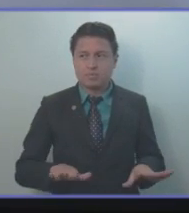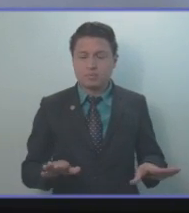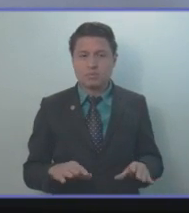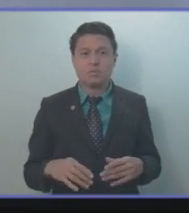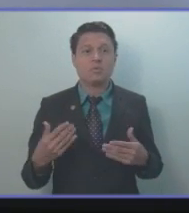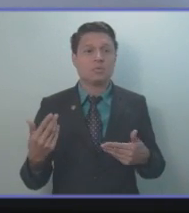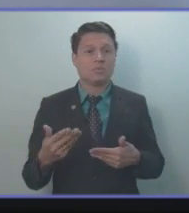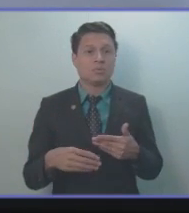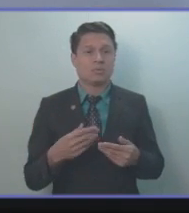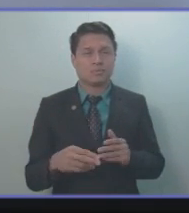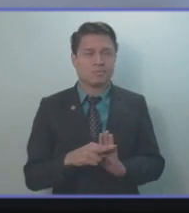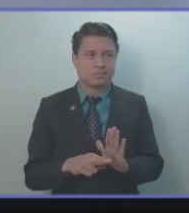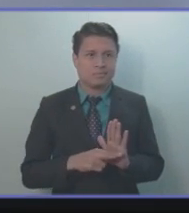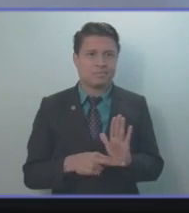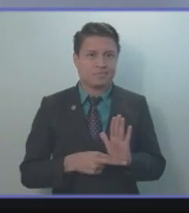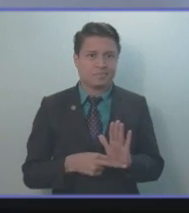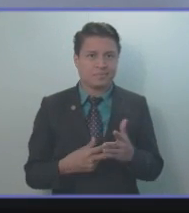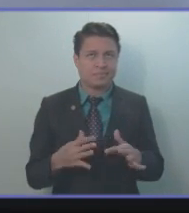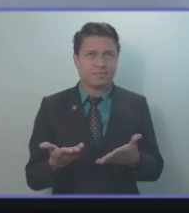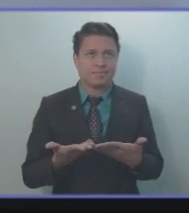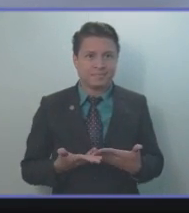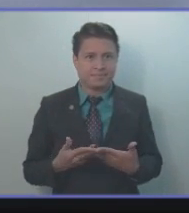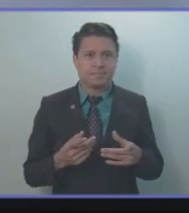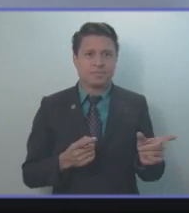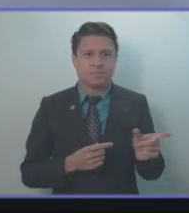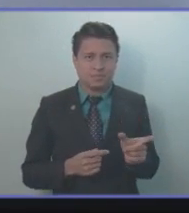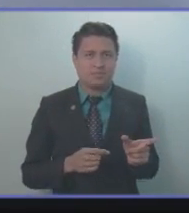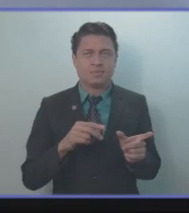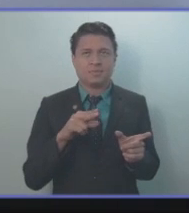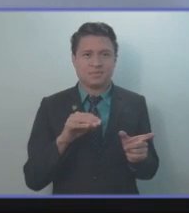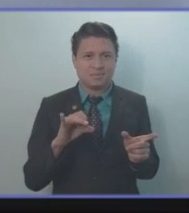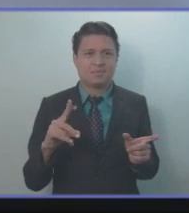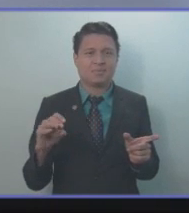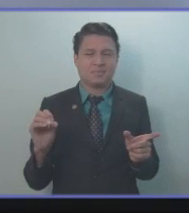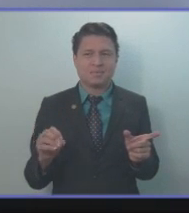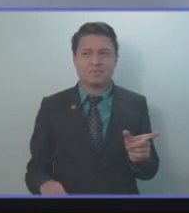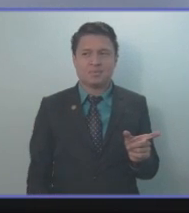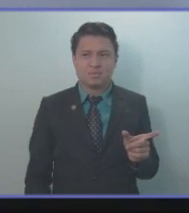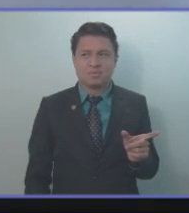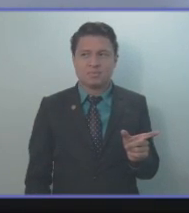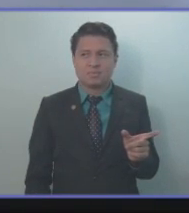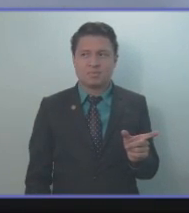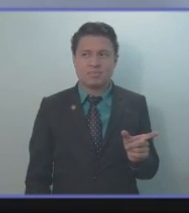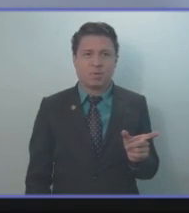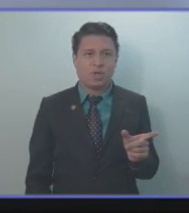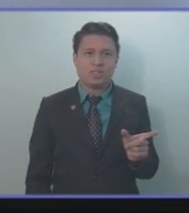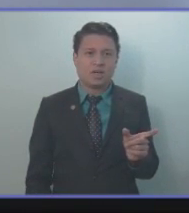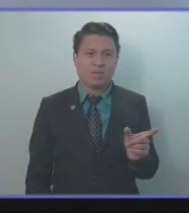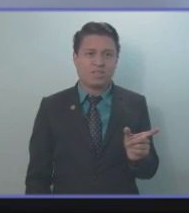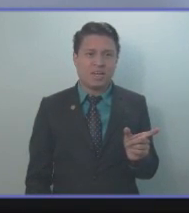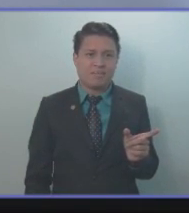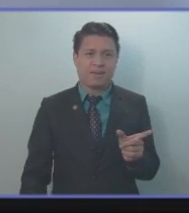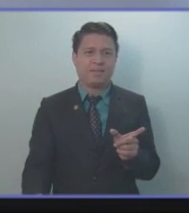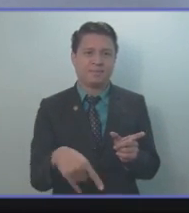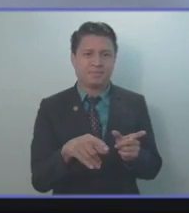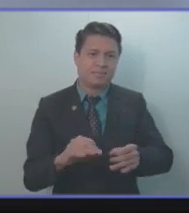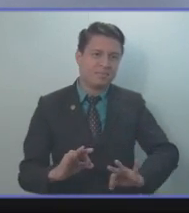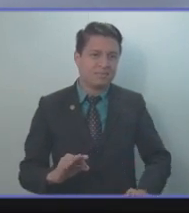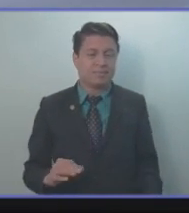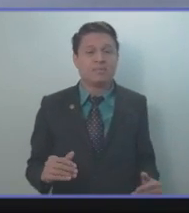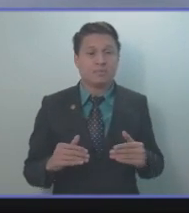norma que permita ocupar el DUI vencido exclusivamente para la emisión del voto el día de las elecciones y a su